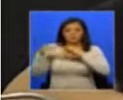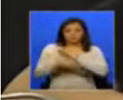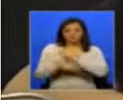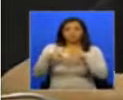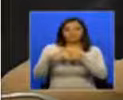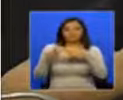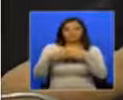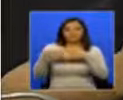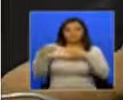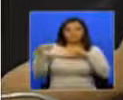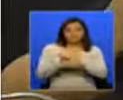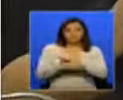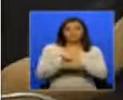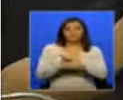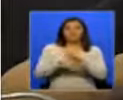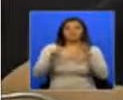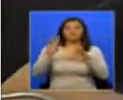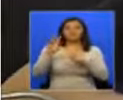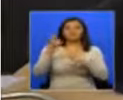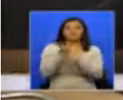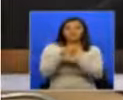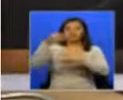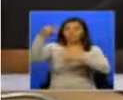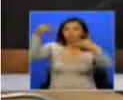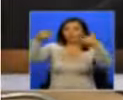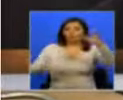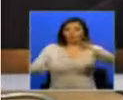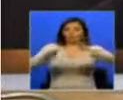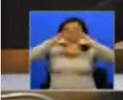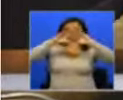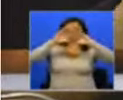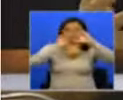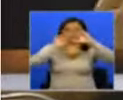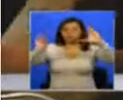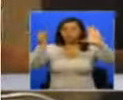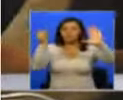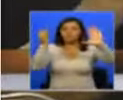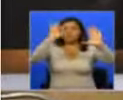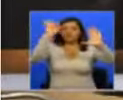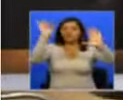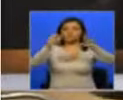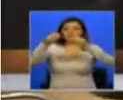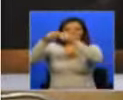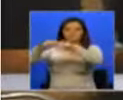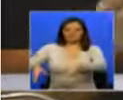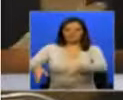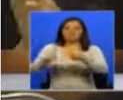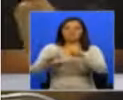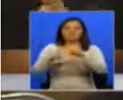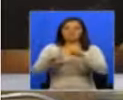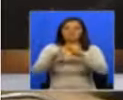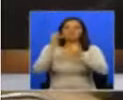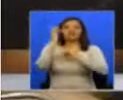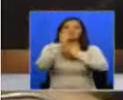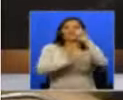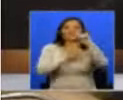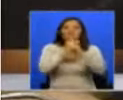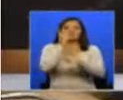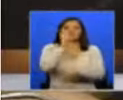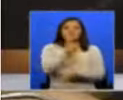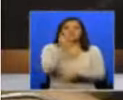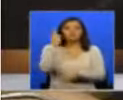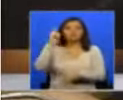PIB, más de 7 puntos del PIB. Tuvimos una contingencia legal con un fallo internacional por 1.000 millones de dólares adicionales. Se refiere al caso